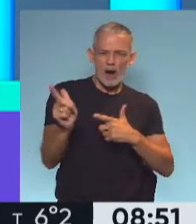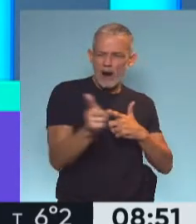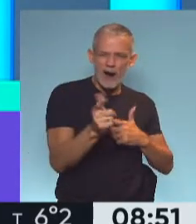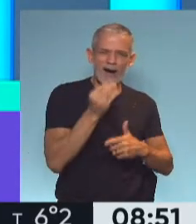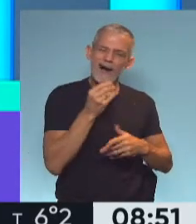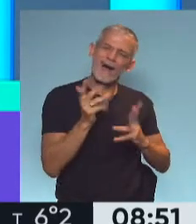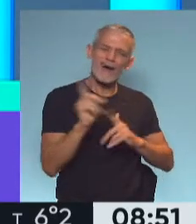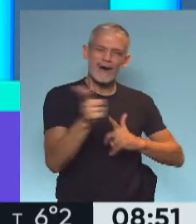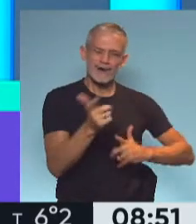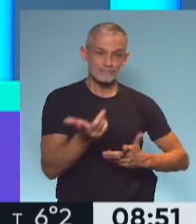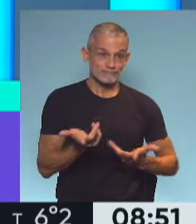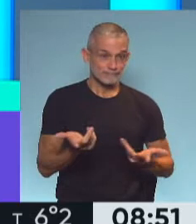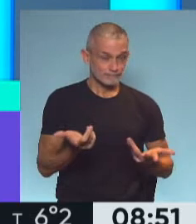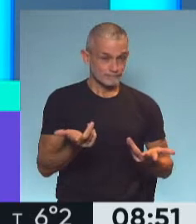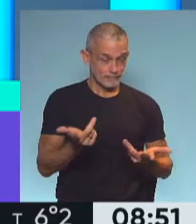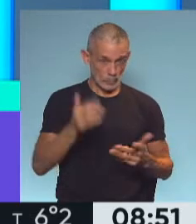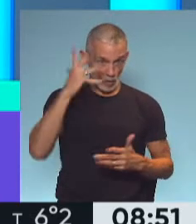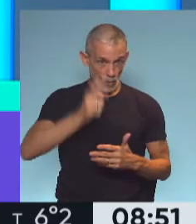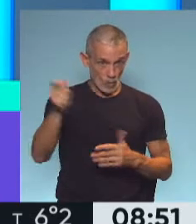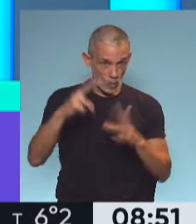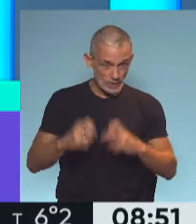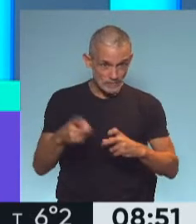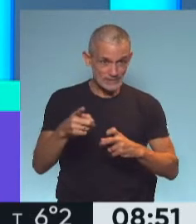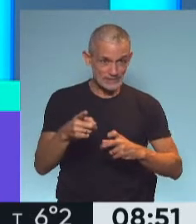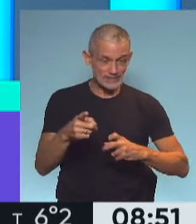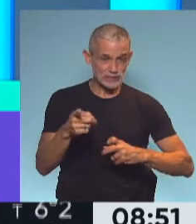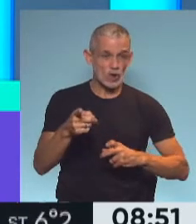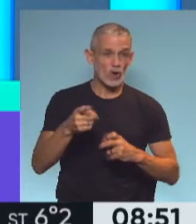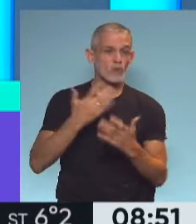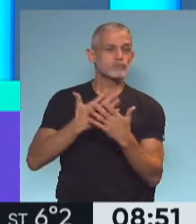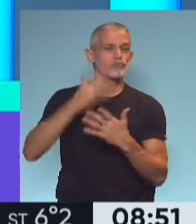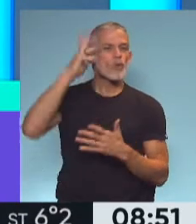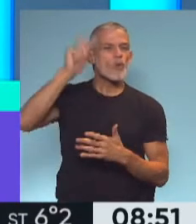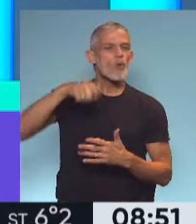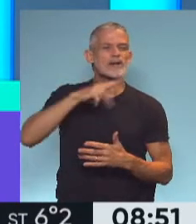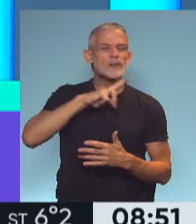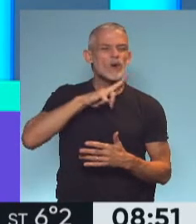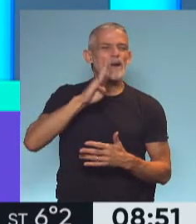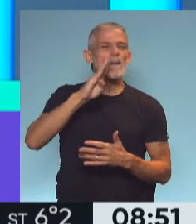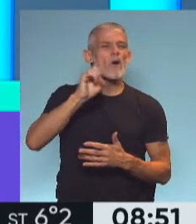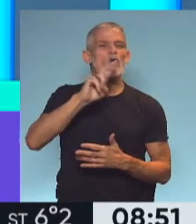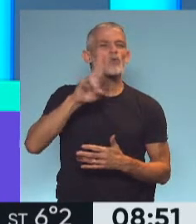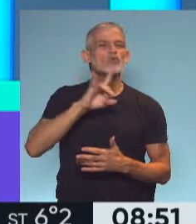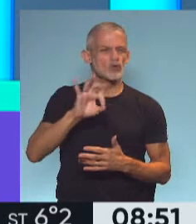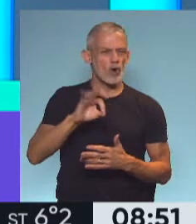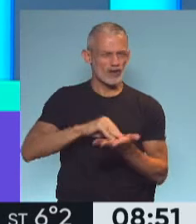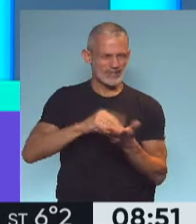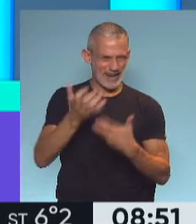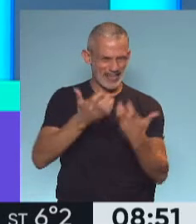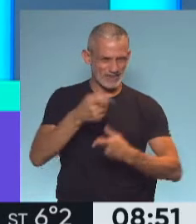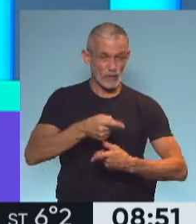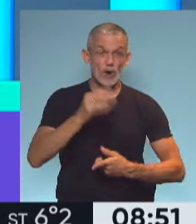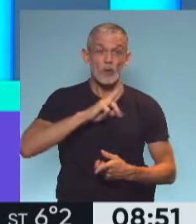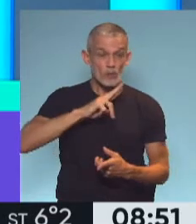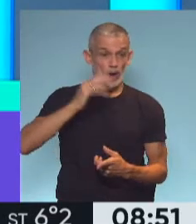bueno todo esto generó una causa judicial que transmita ante la jueza borruto en tierra del fuego y la